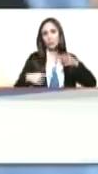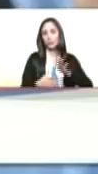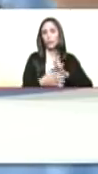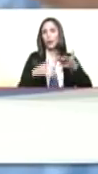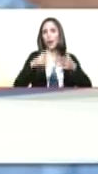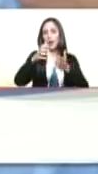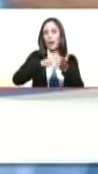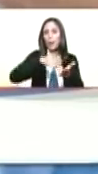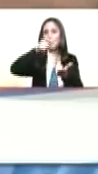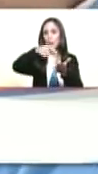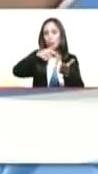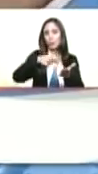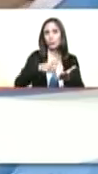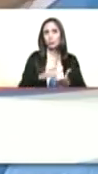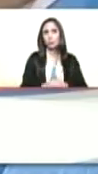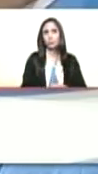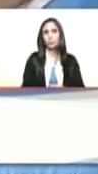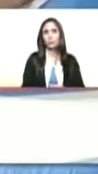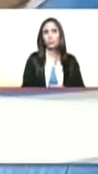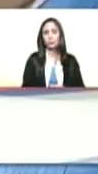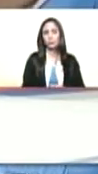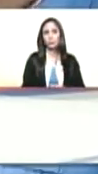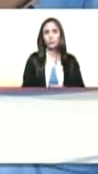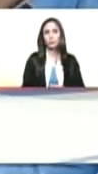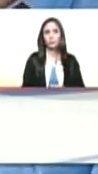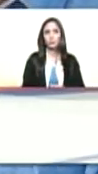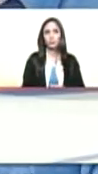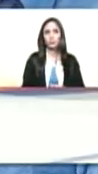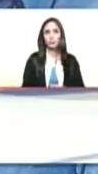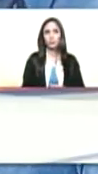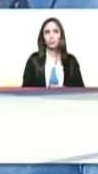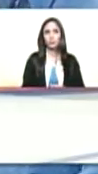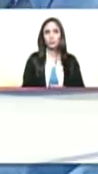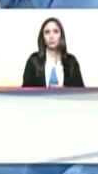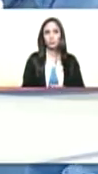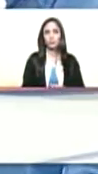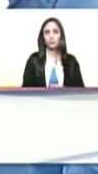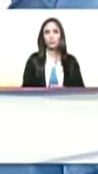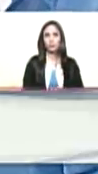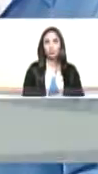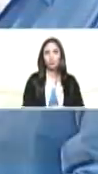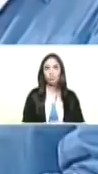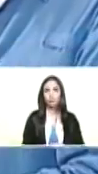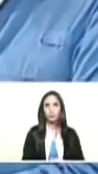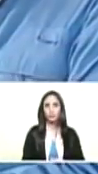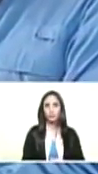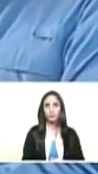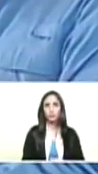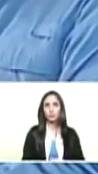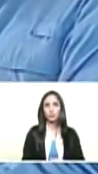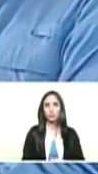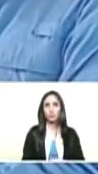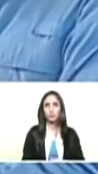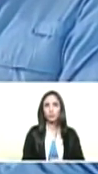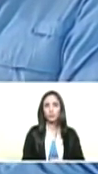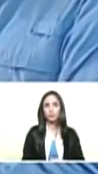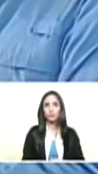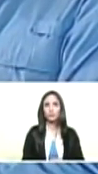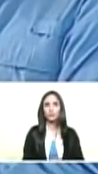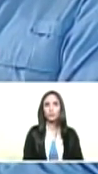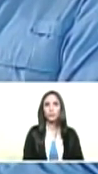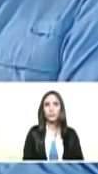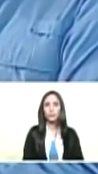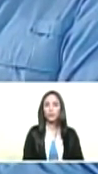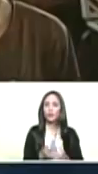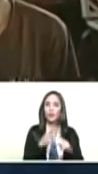las casas de cultivo, las mesas organopónicas, los corredores de la Gran Misión, Barrio Nuevo, Barrio Tricolor, los